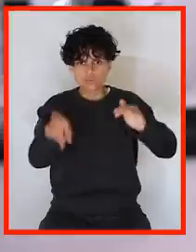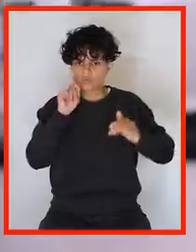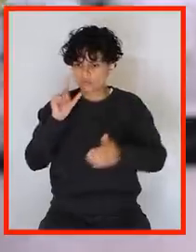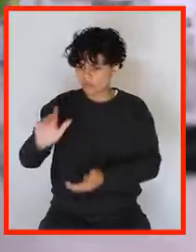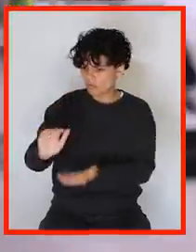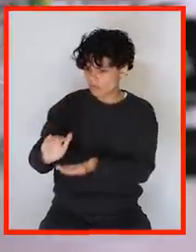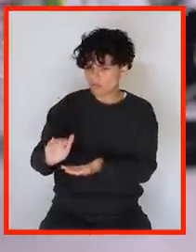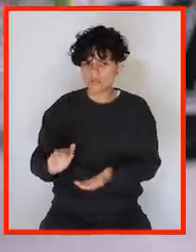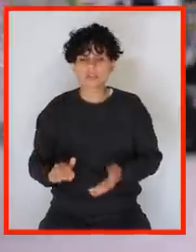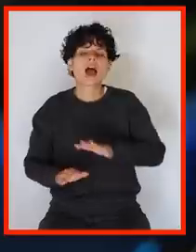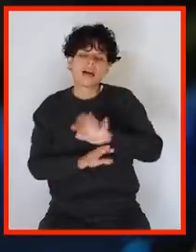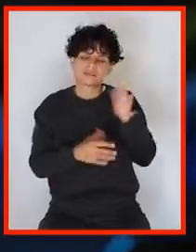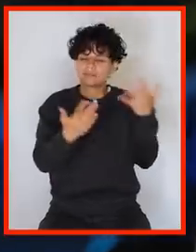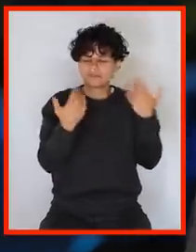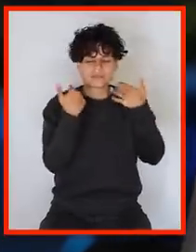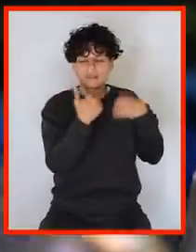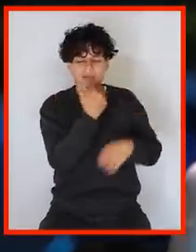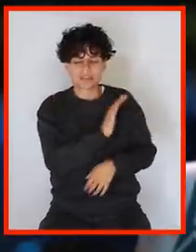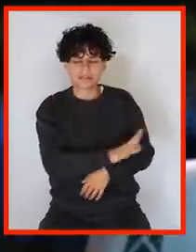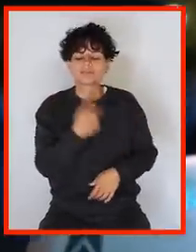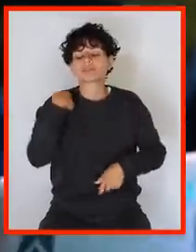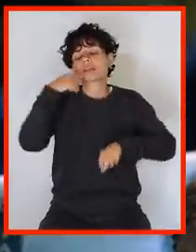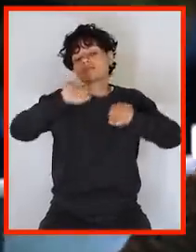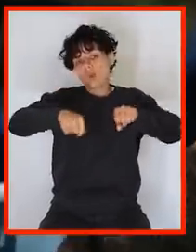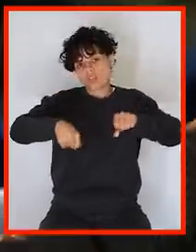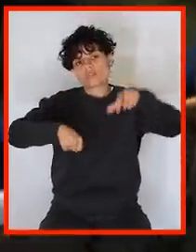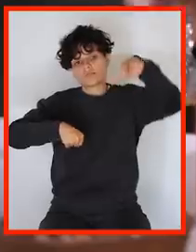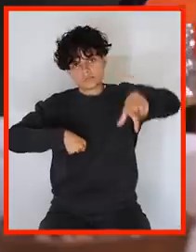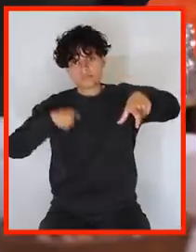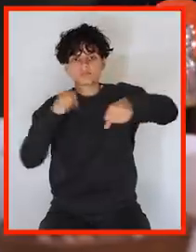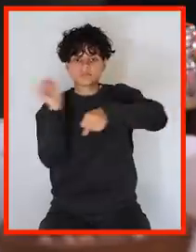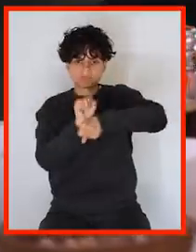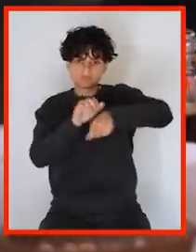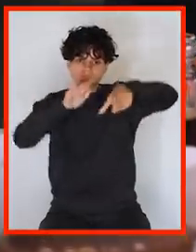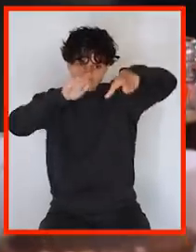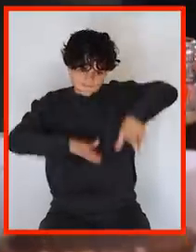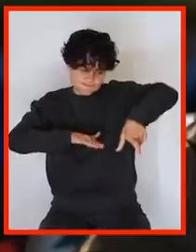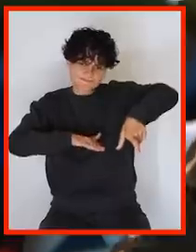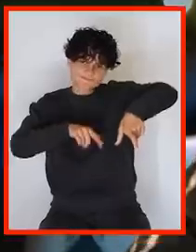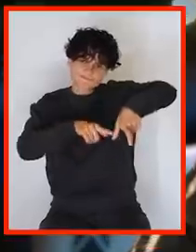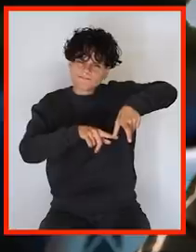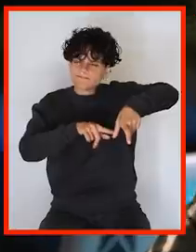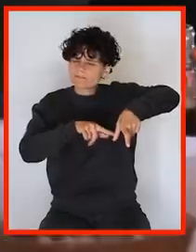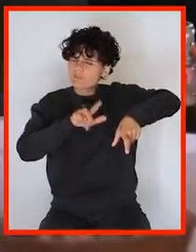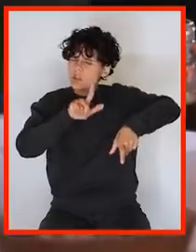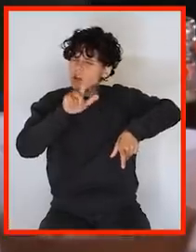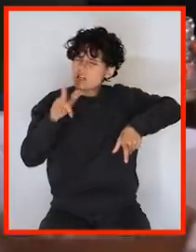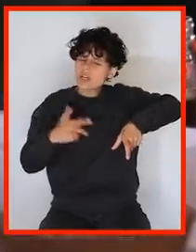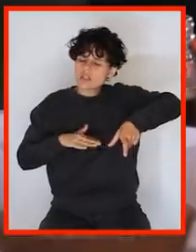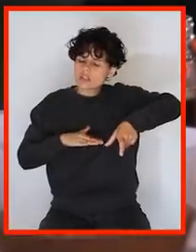cagada? No, pues es que ese de weón. La cosa es que va como adelante el hombre. Ya. Y va lento, weón. Lento, lento. Y